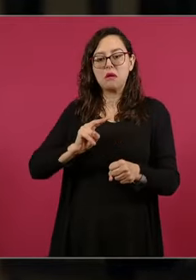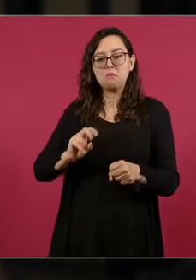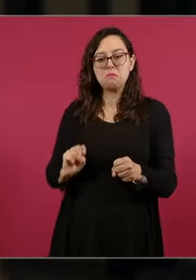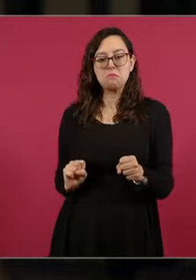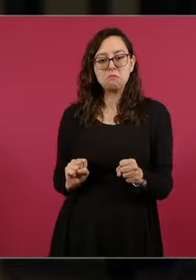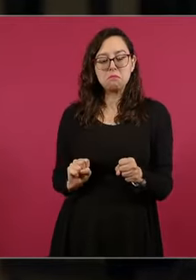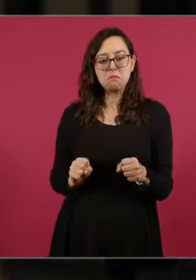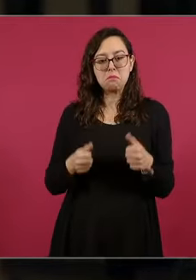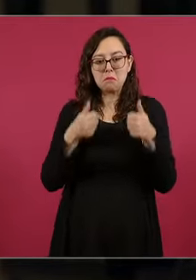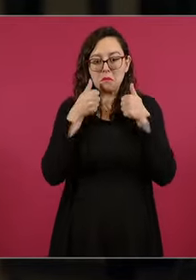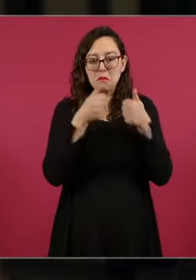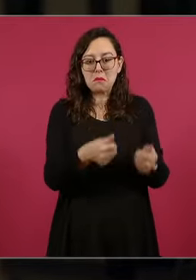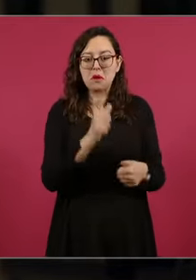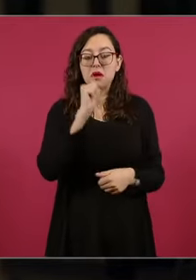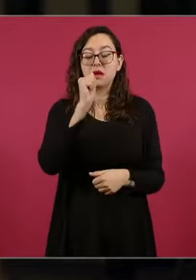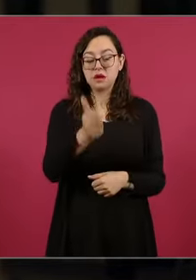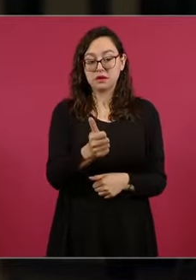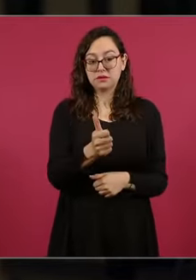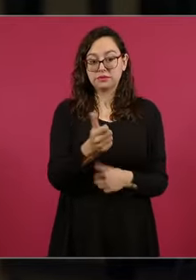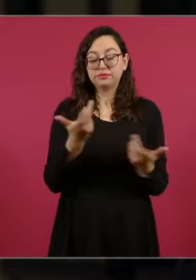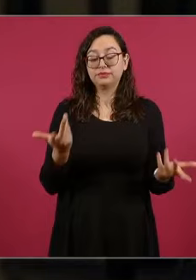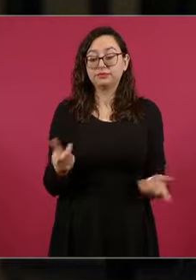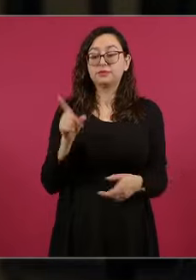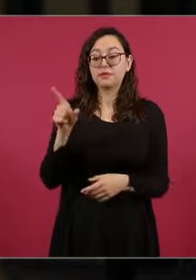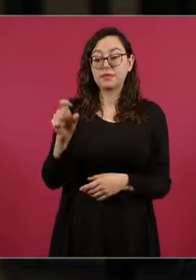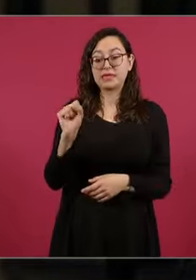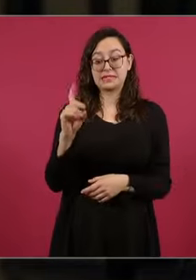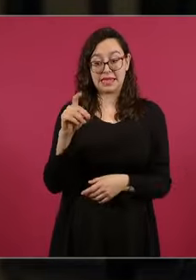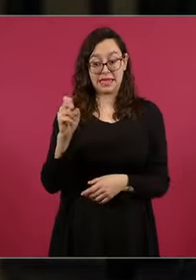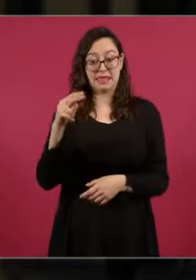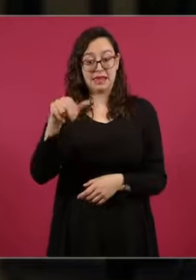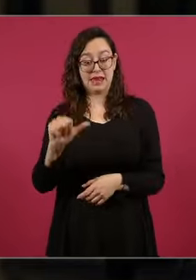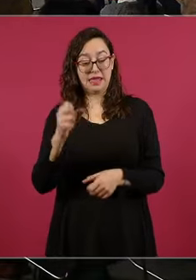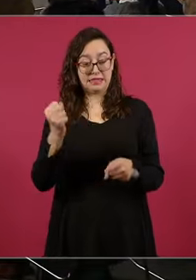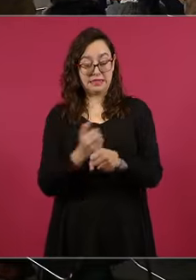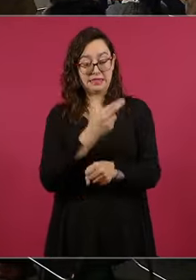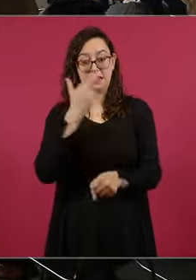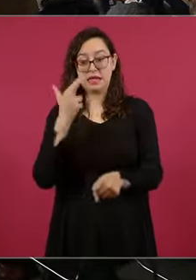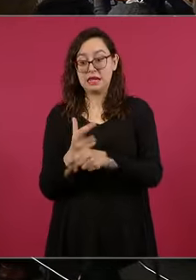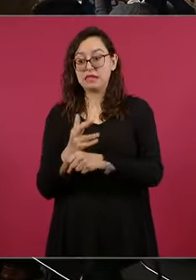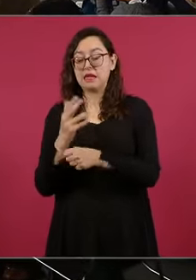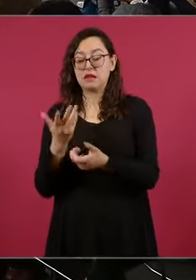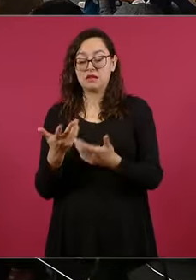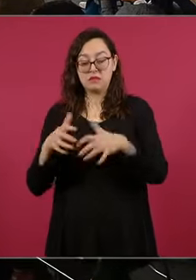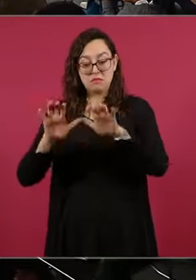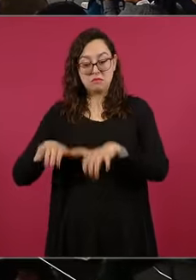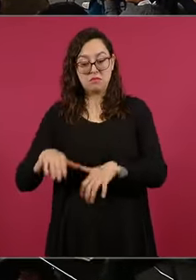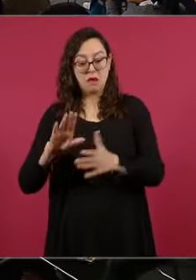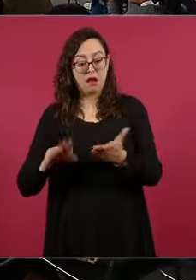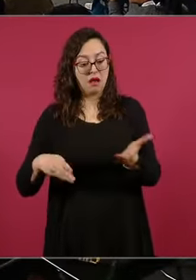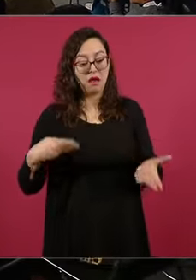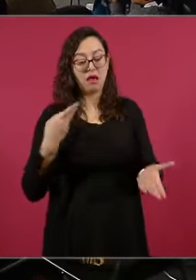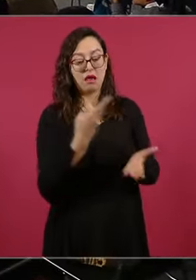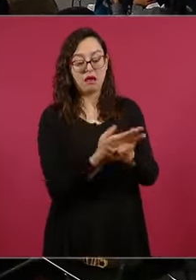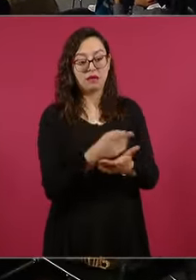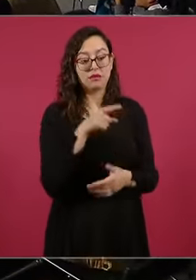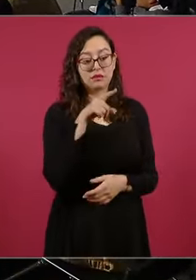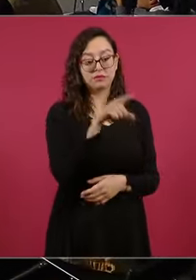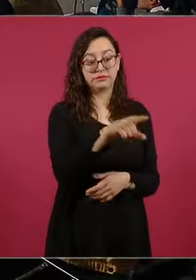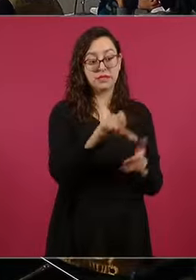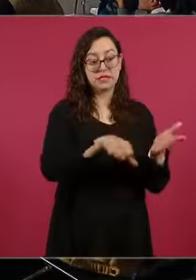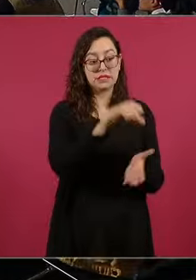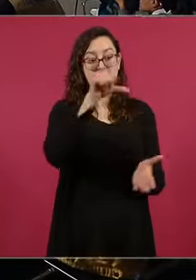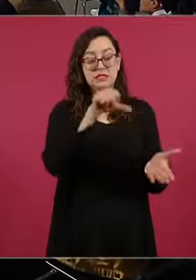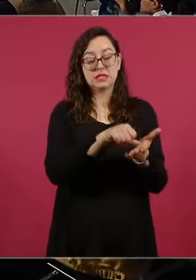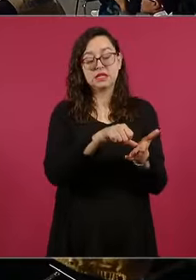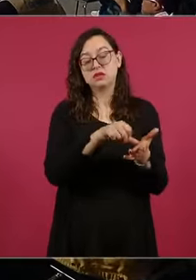el general secretario de la Defensa, Luis Crescencio Sandoval, al general Audomaro Martínez, titular del Centro Nacional